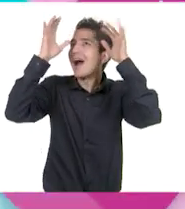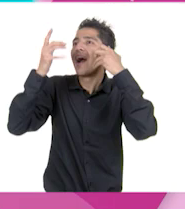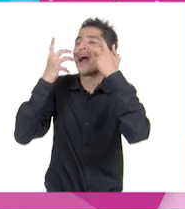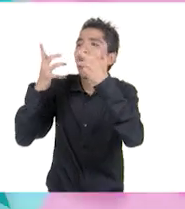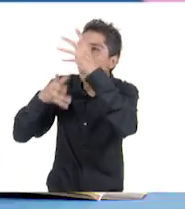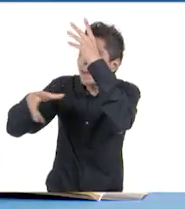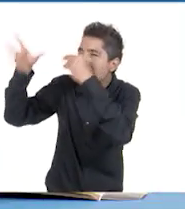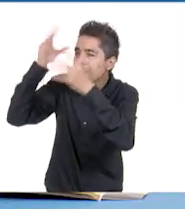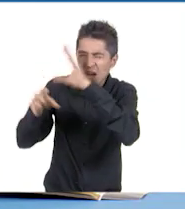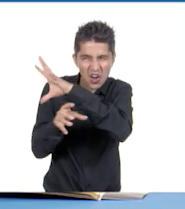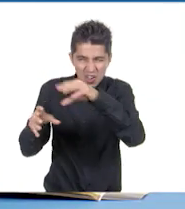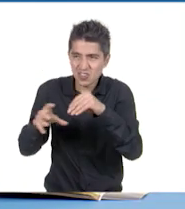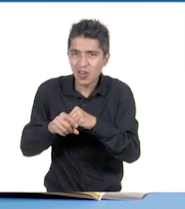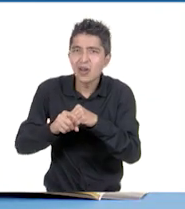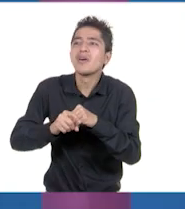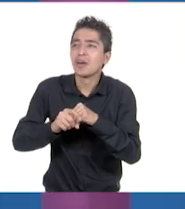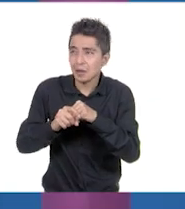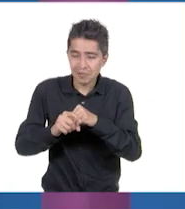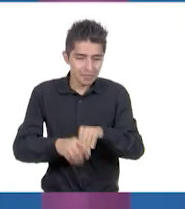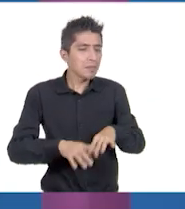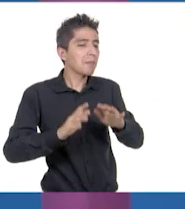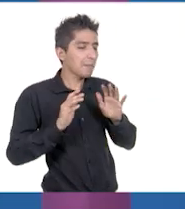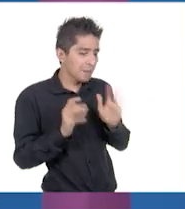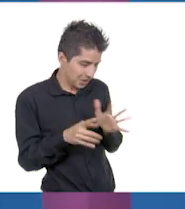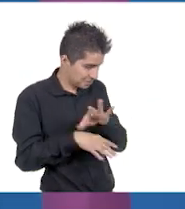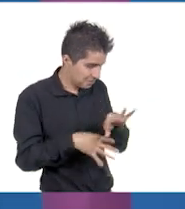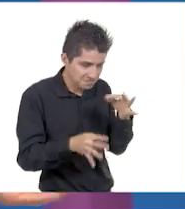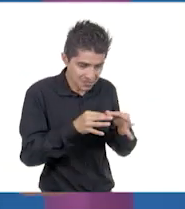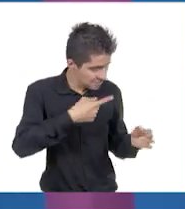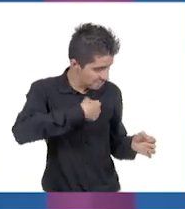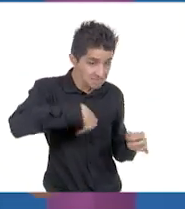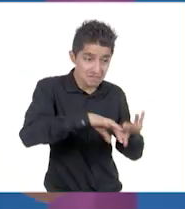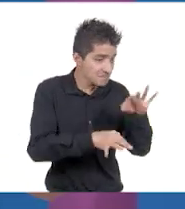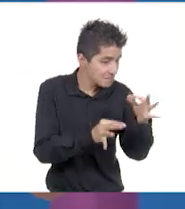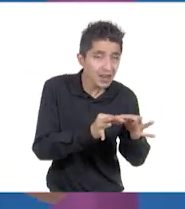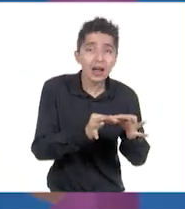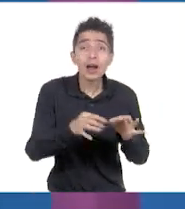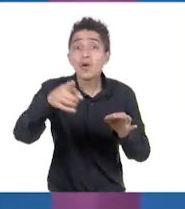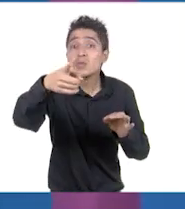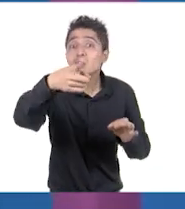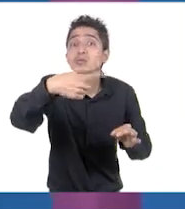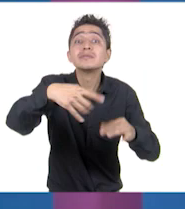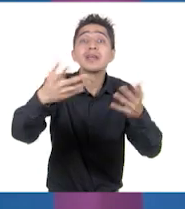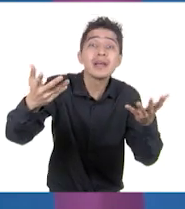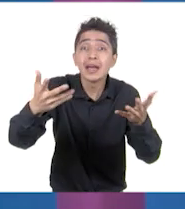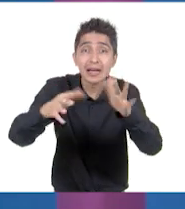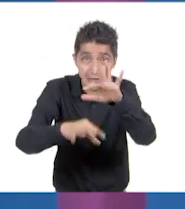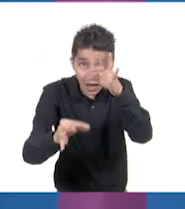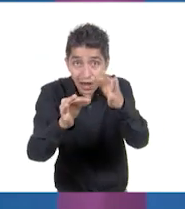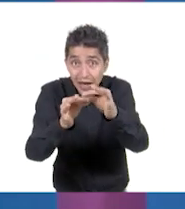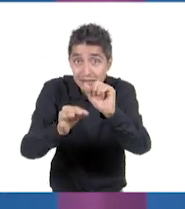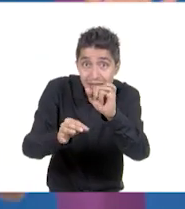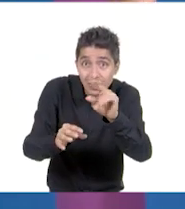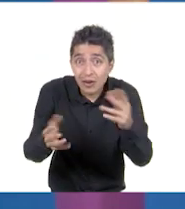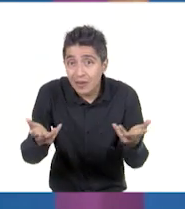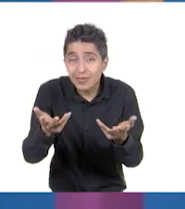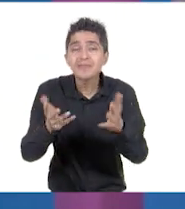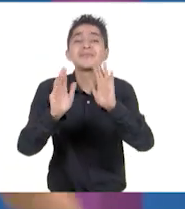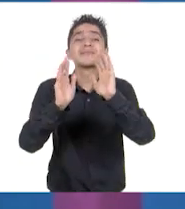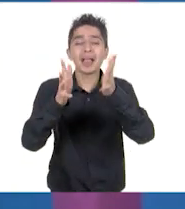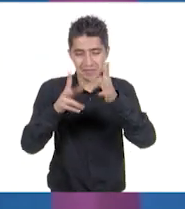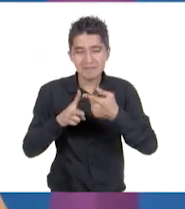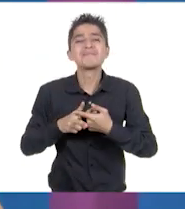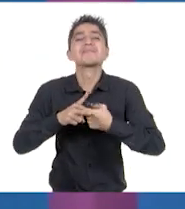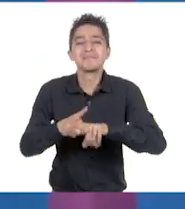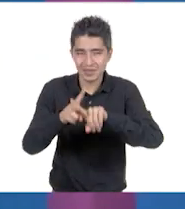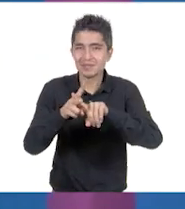todo. Aquí estamos listos. Allá en casita, niñas y niños también están preparados y preparadas. Pues comencemos